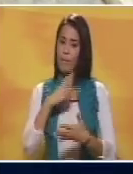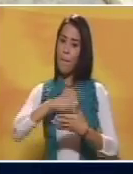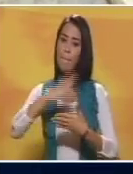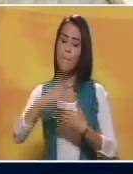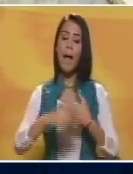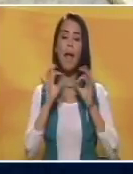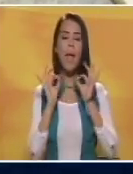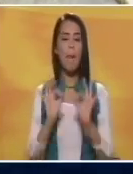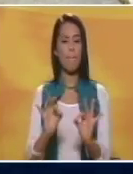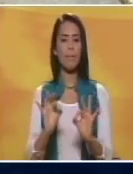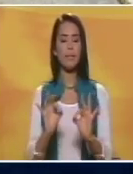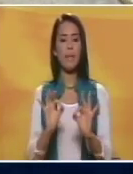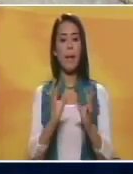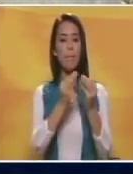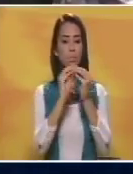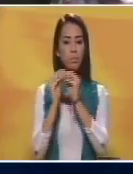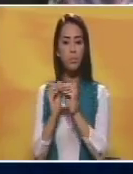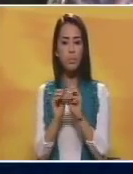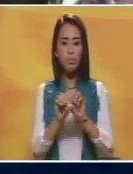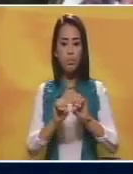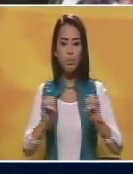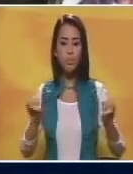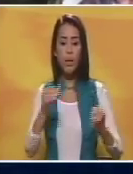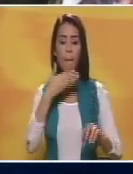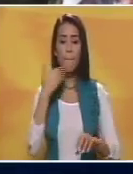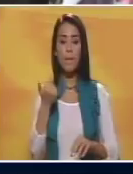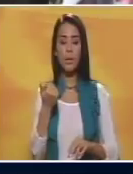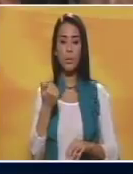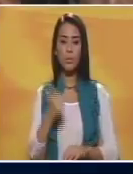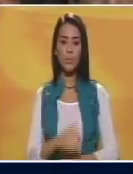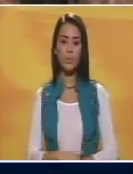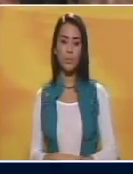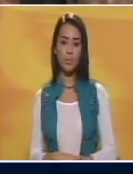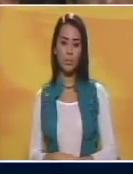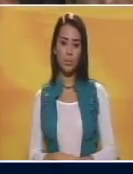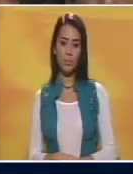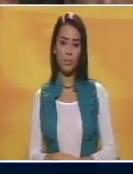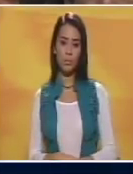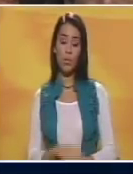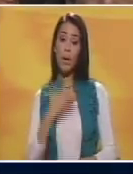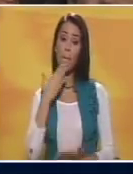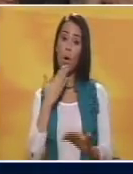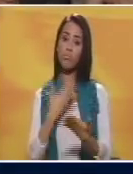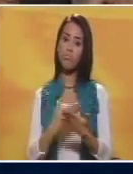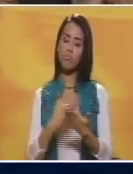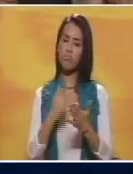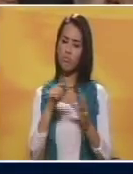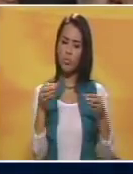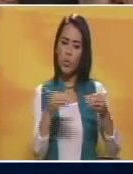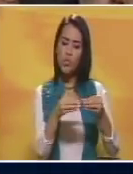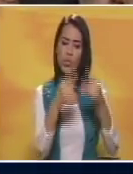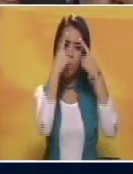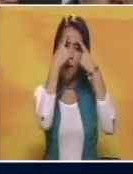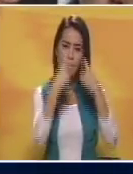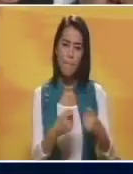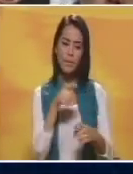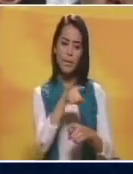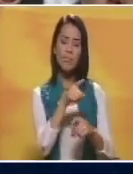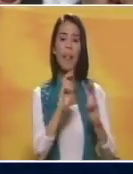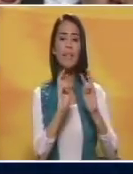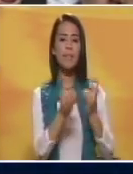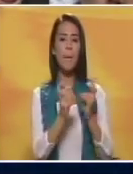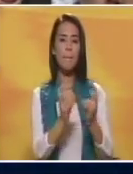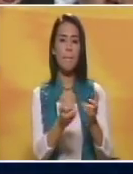especial para reparar averías en tuberías y habilitar pozos subterráneos. Hemos contratado un equipo especialista en el tema,